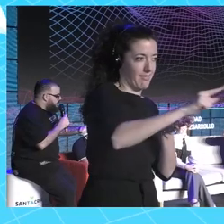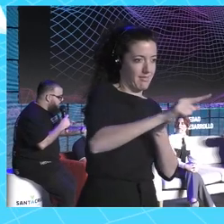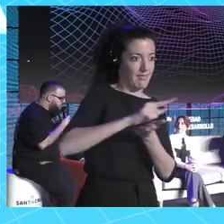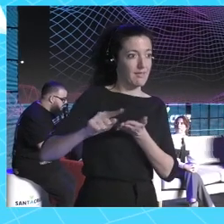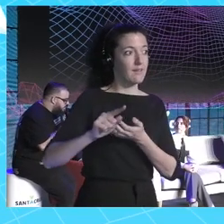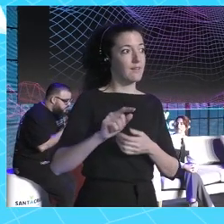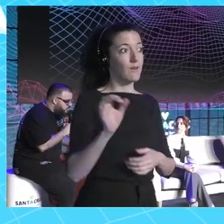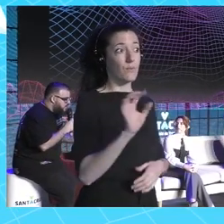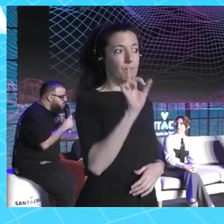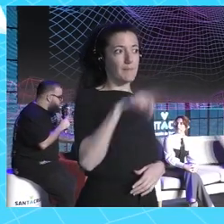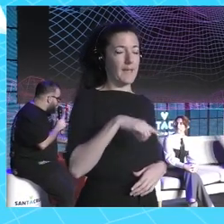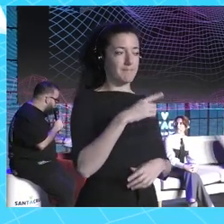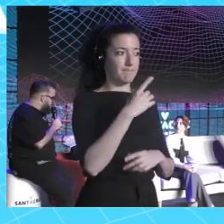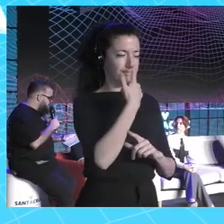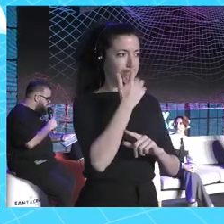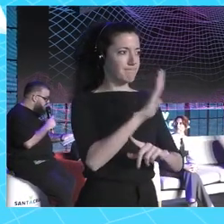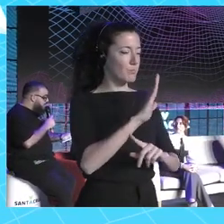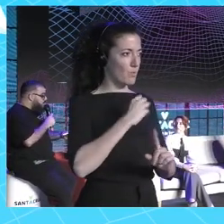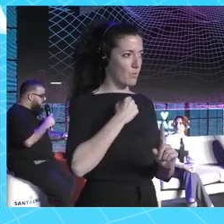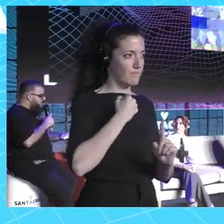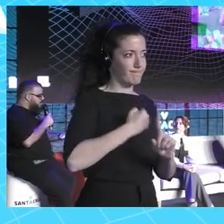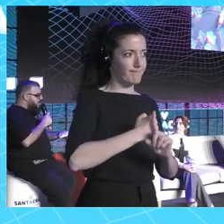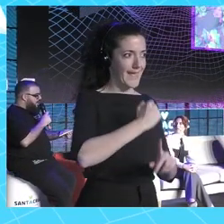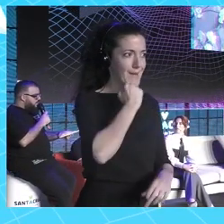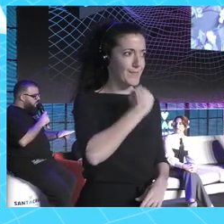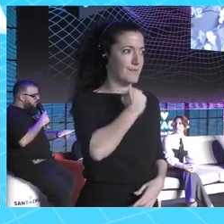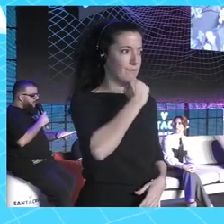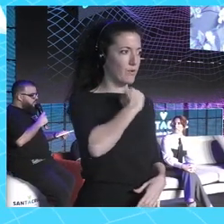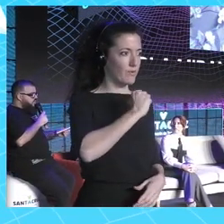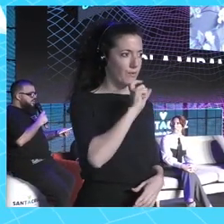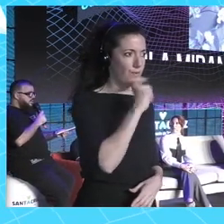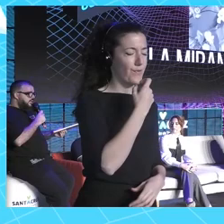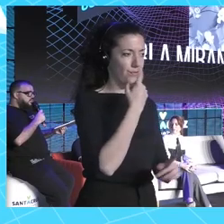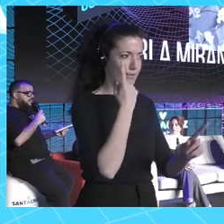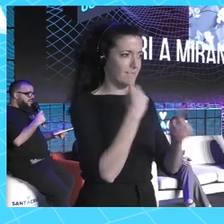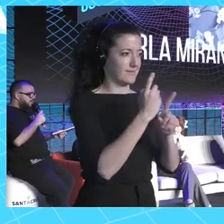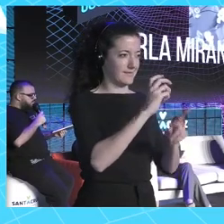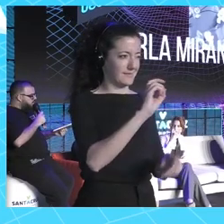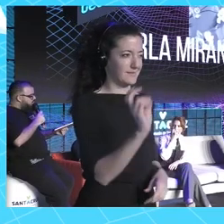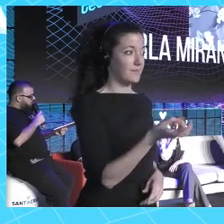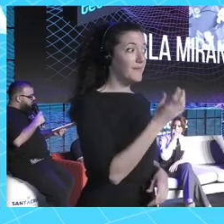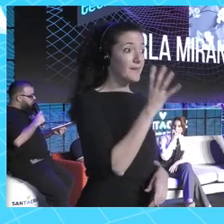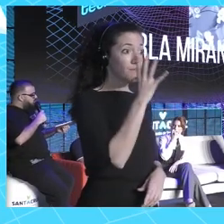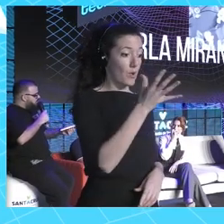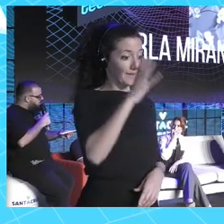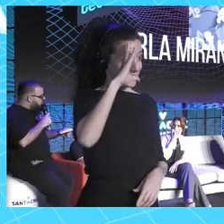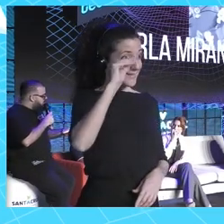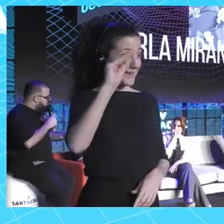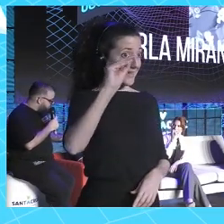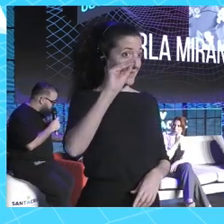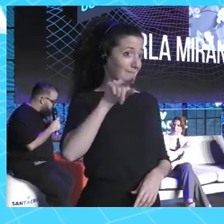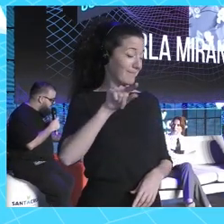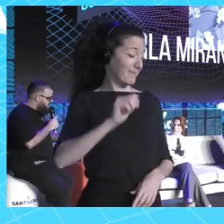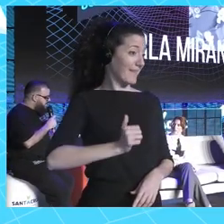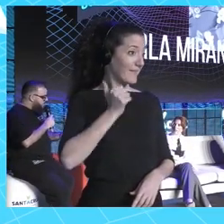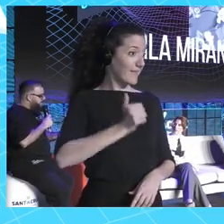de acoso de discursos de odio y demás Pero esto es porque lo hemos entrenado de una manera vamos a hablar positiva y